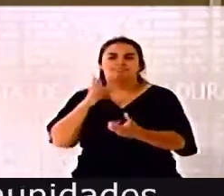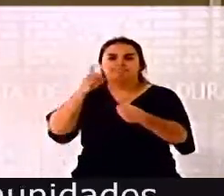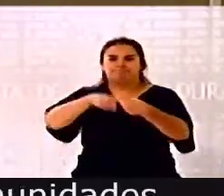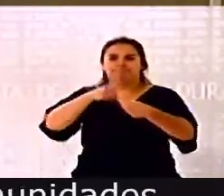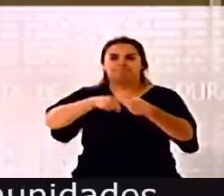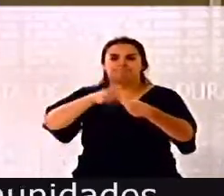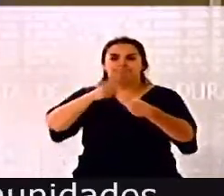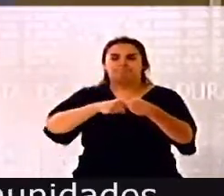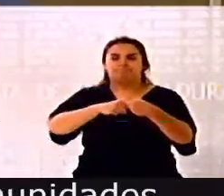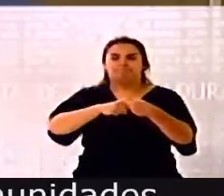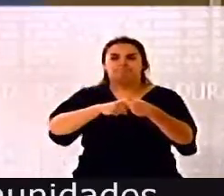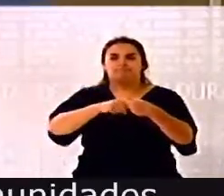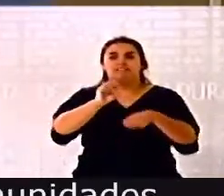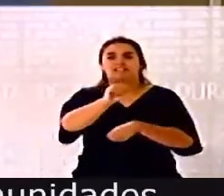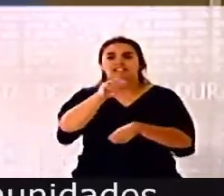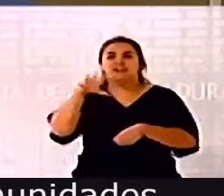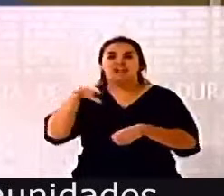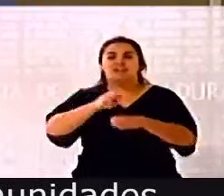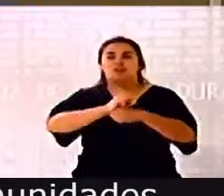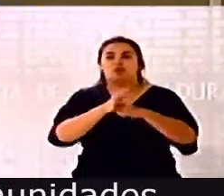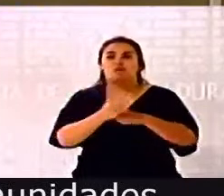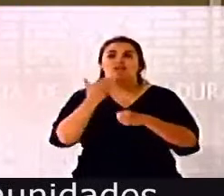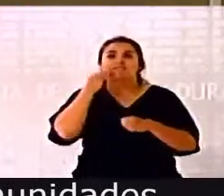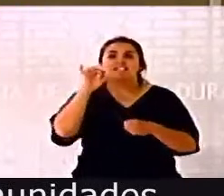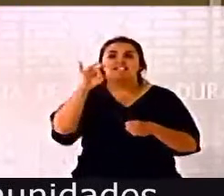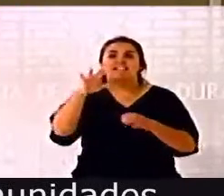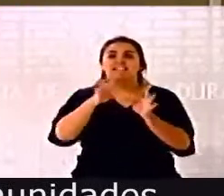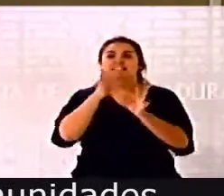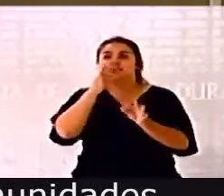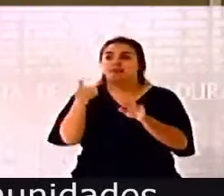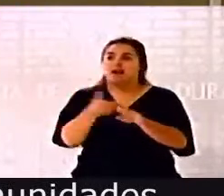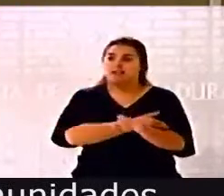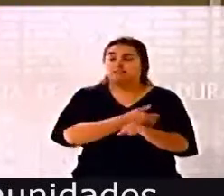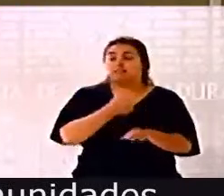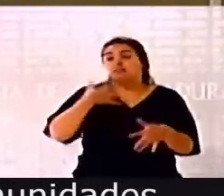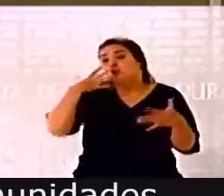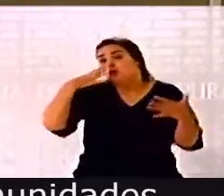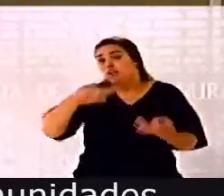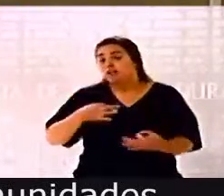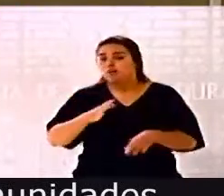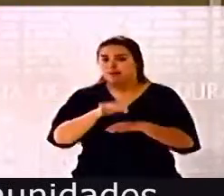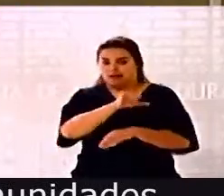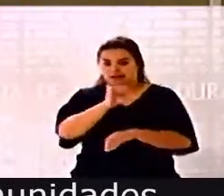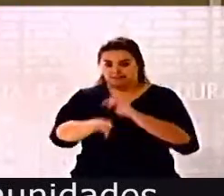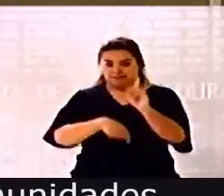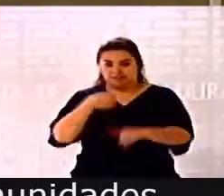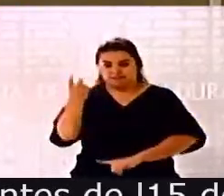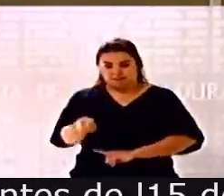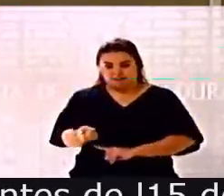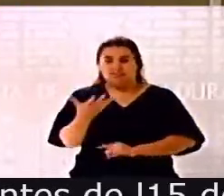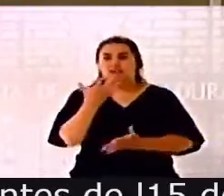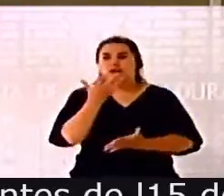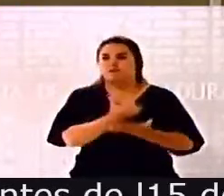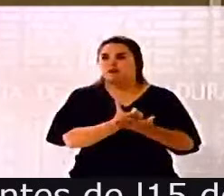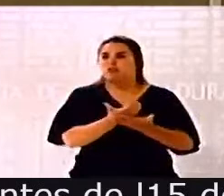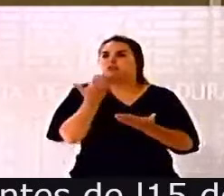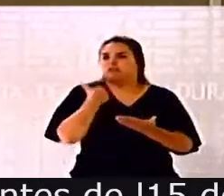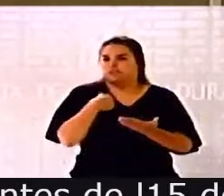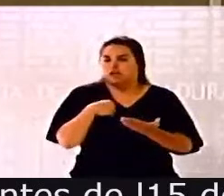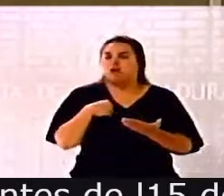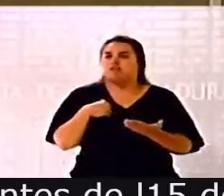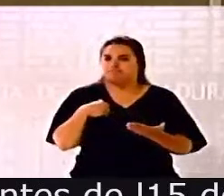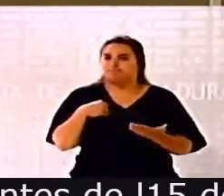funcionando con Radar COVID antes del 15 de septiembre. Nosotros creemos que para la semana que viene la aplicación Radar COVID